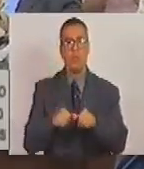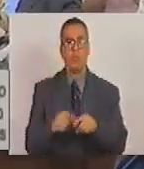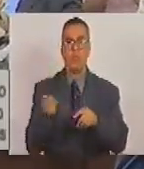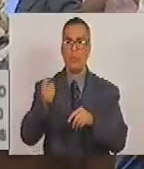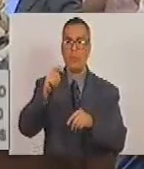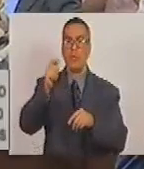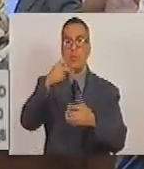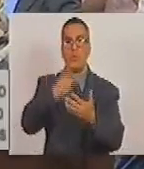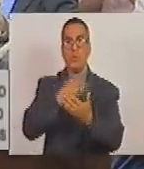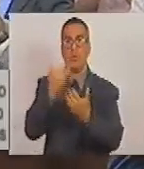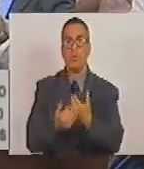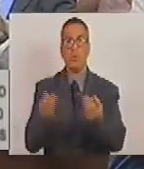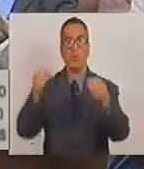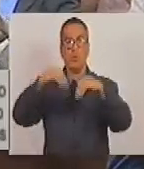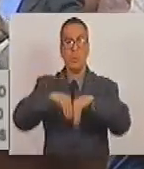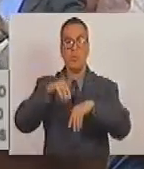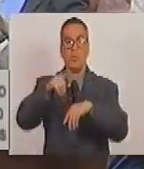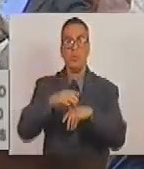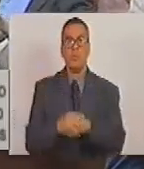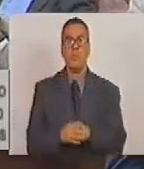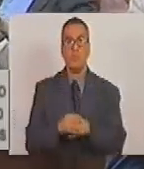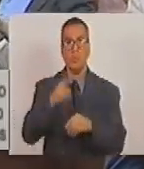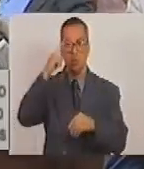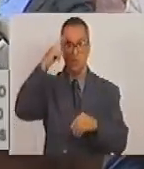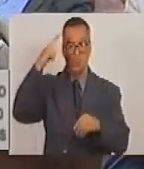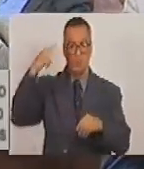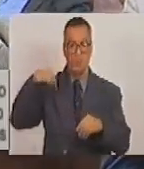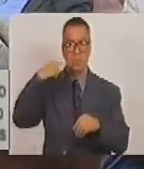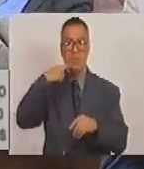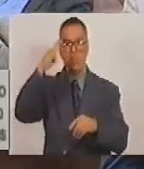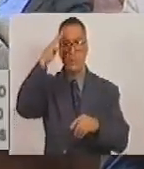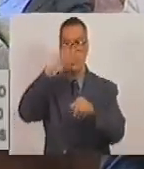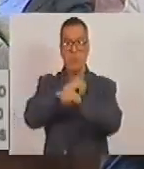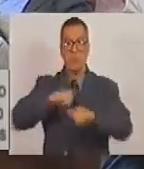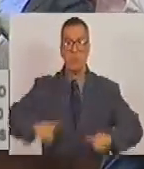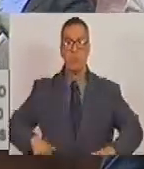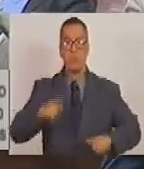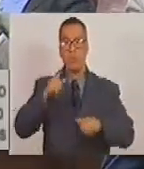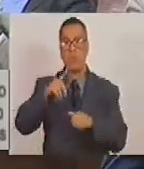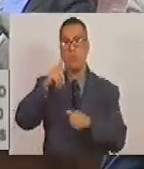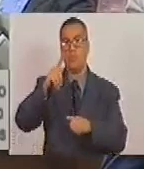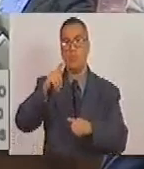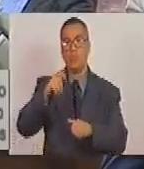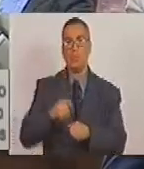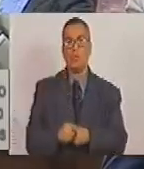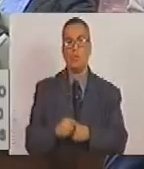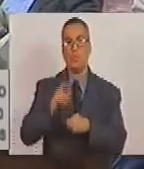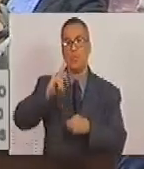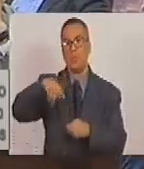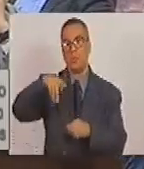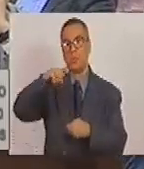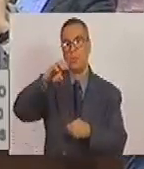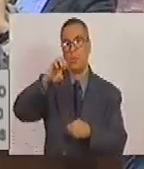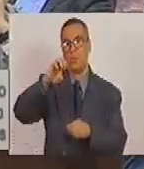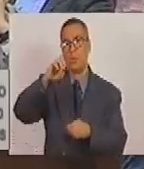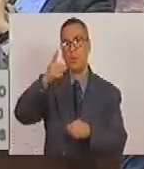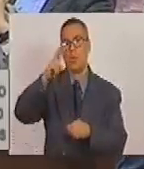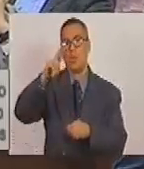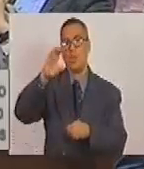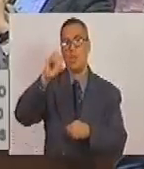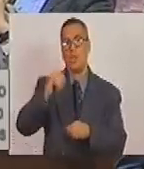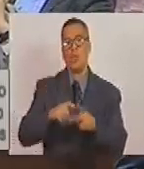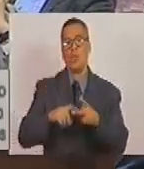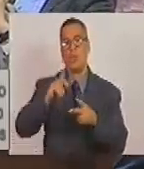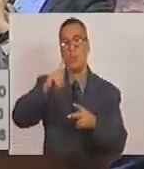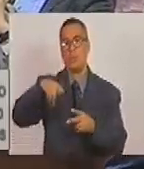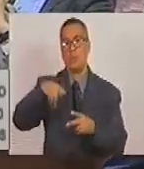sumamos a este proyecto de acuerdo en honrar al teniente de navío Pedro Lucas Urribarri